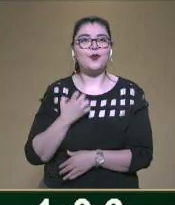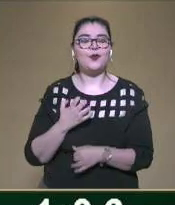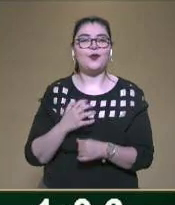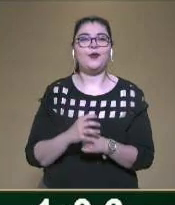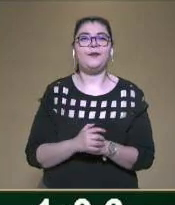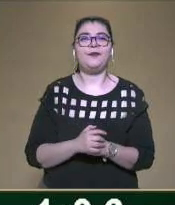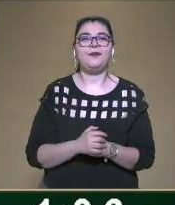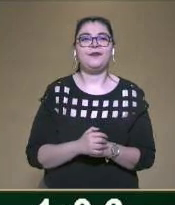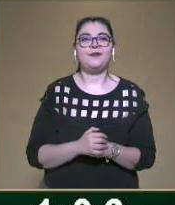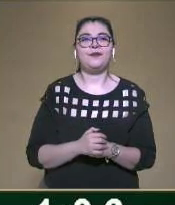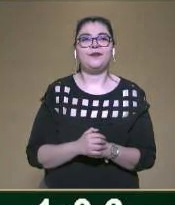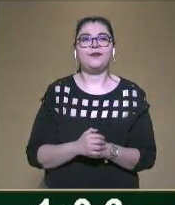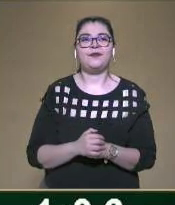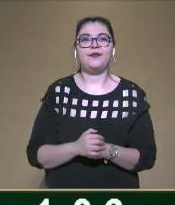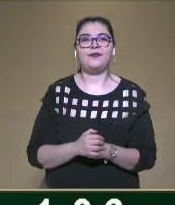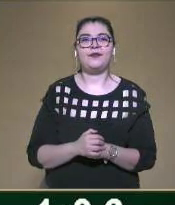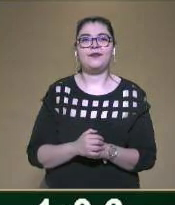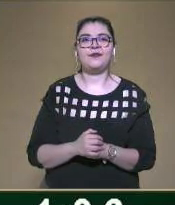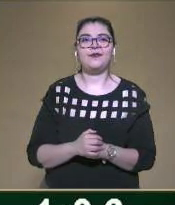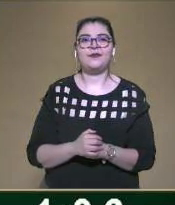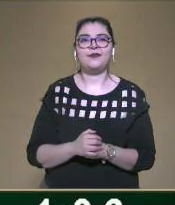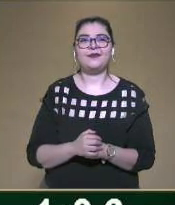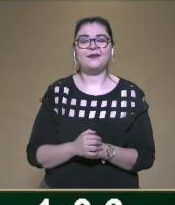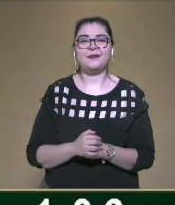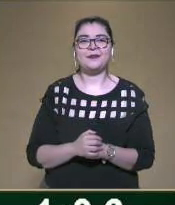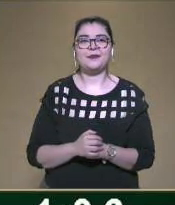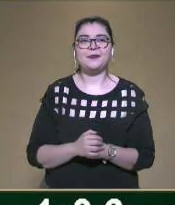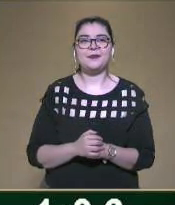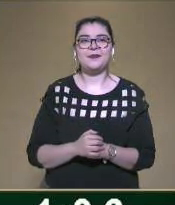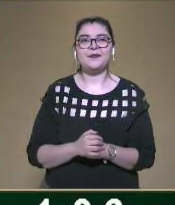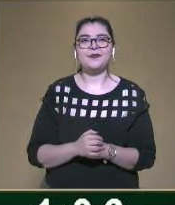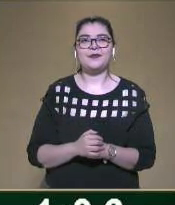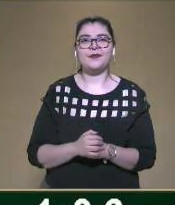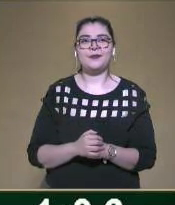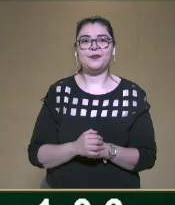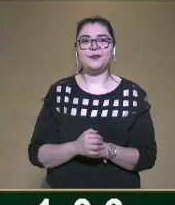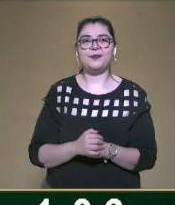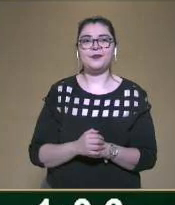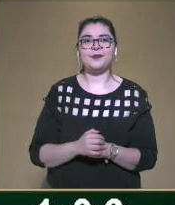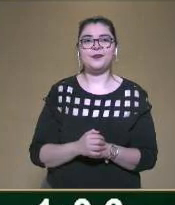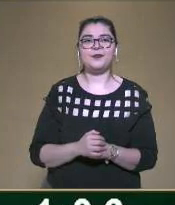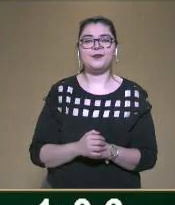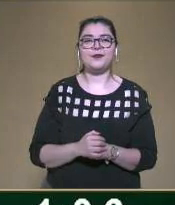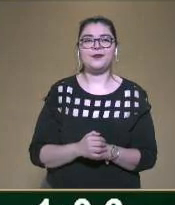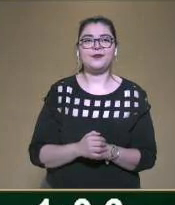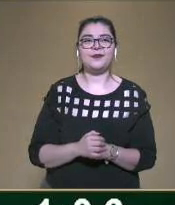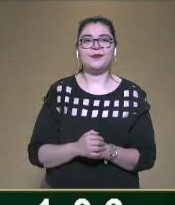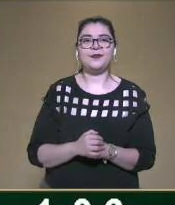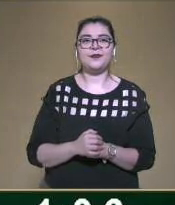marcando estos límites y vamos a descubrir que estamos